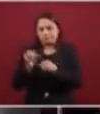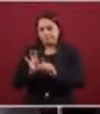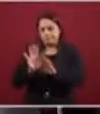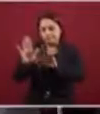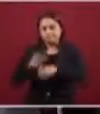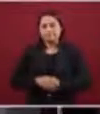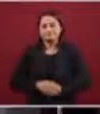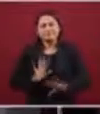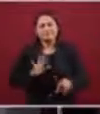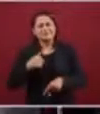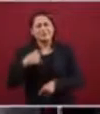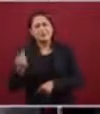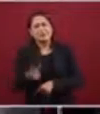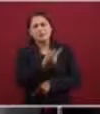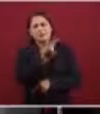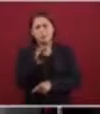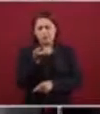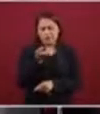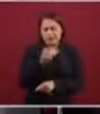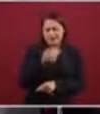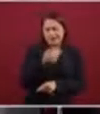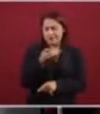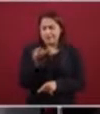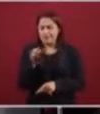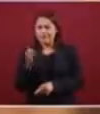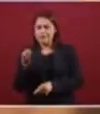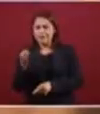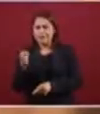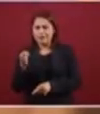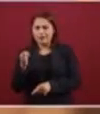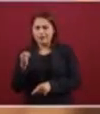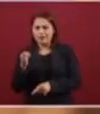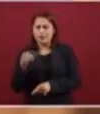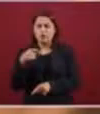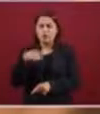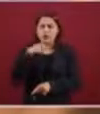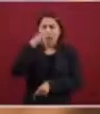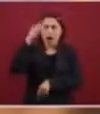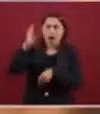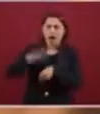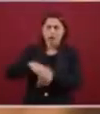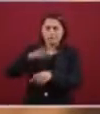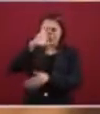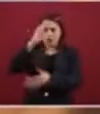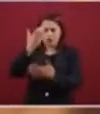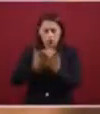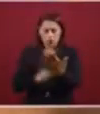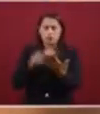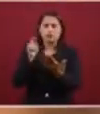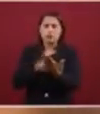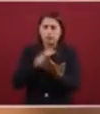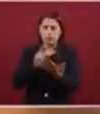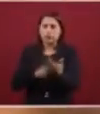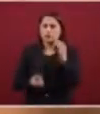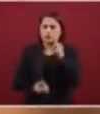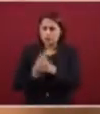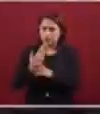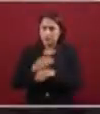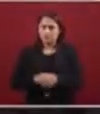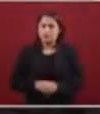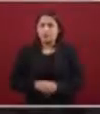Entonces, en enero y febrero, ¿por qué recibieron un par de licitaciones para renovar contrato? ¿Ya estaba la actual administración? Mira, yo